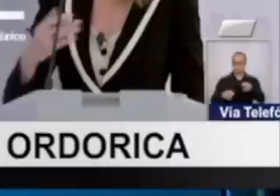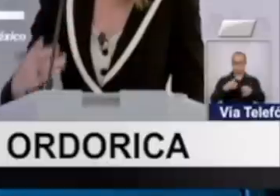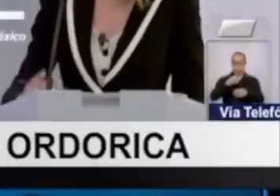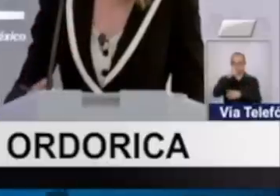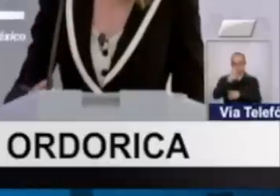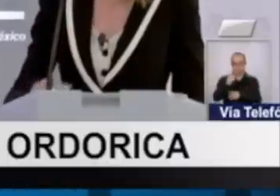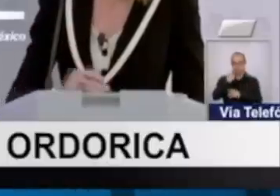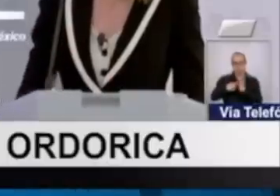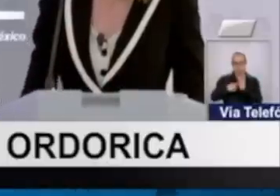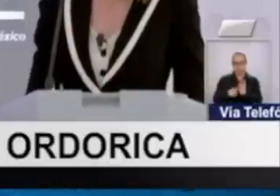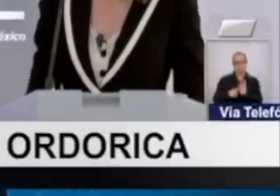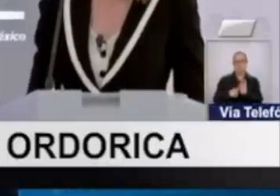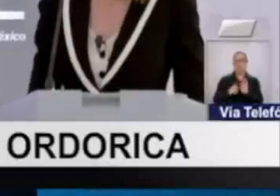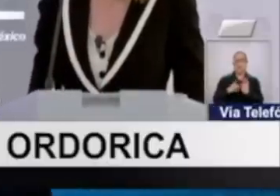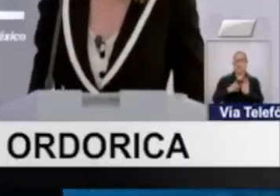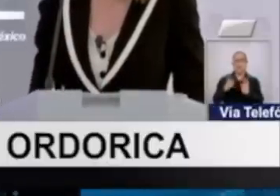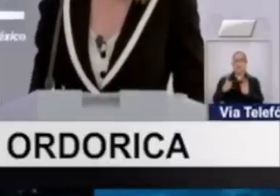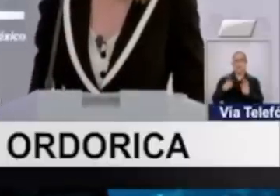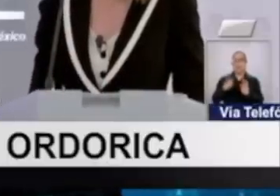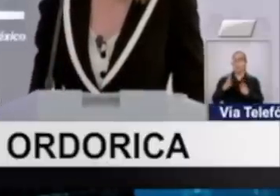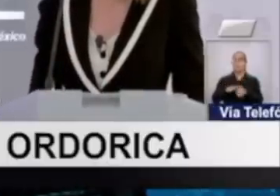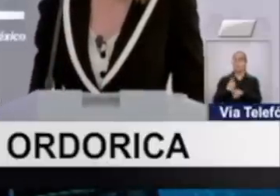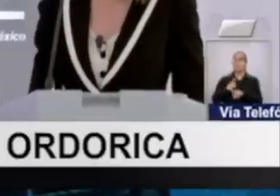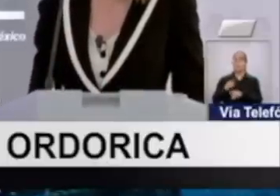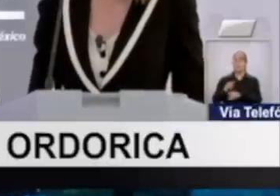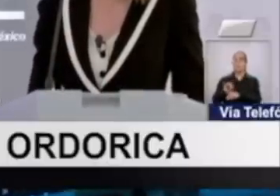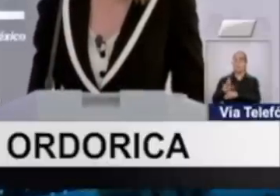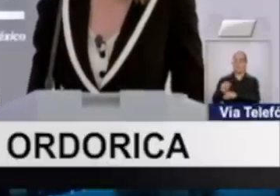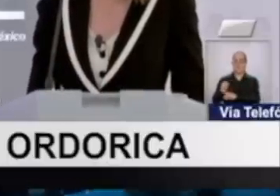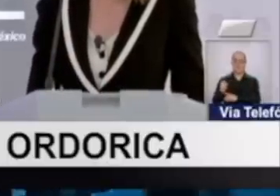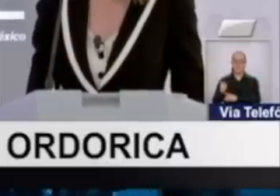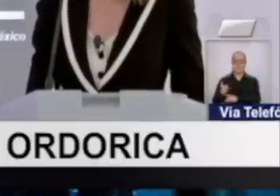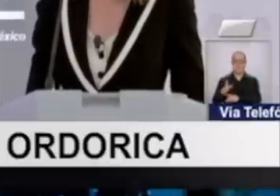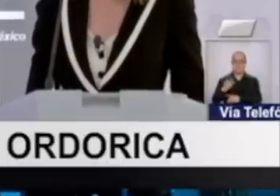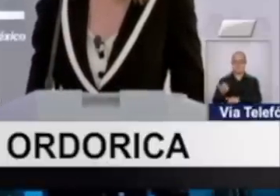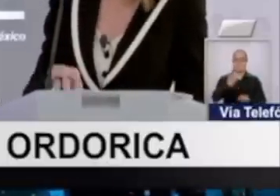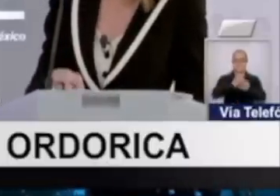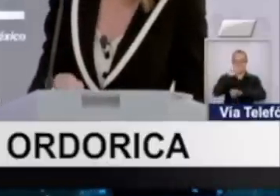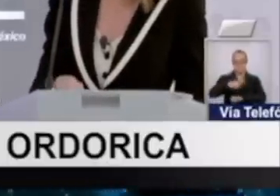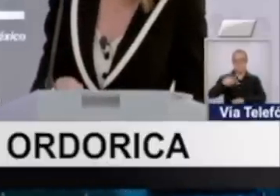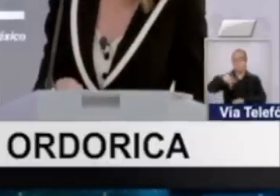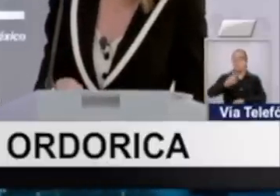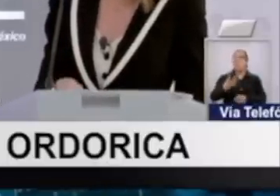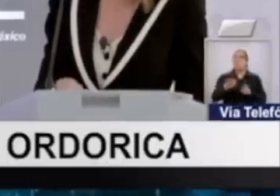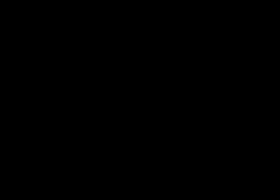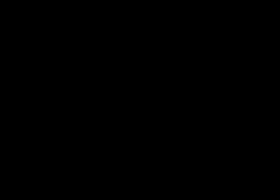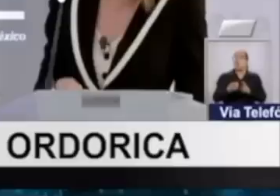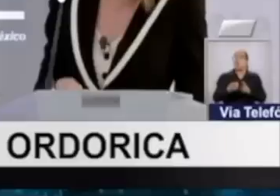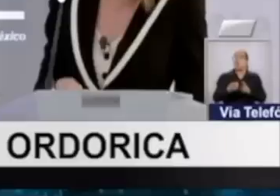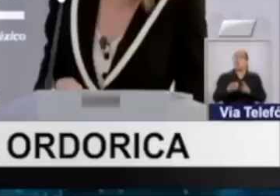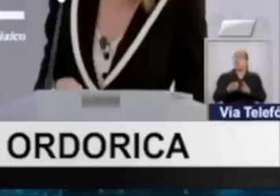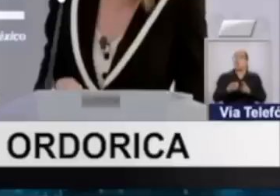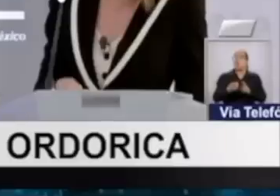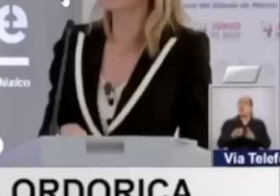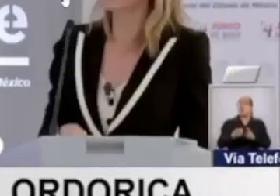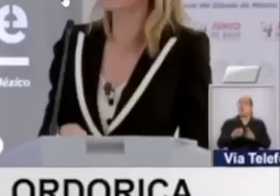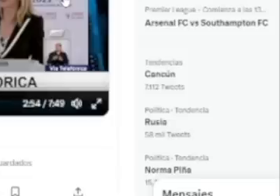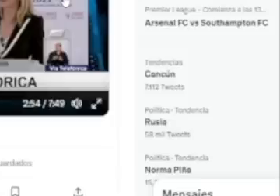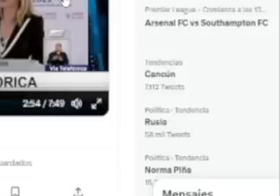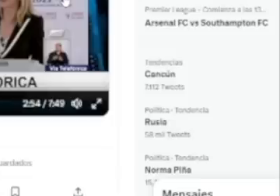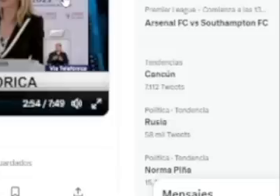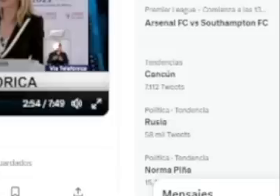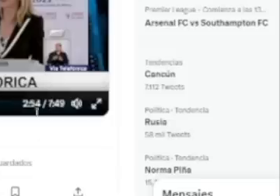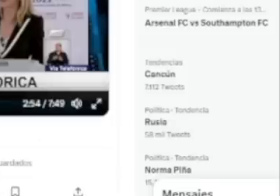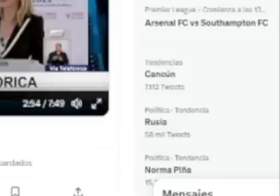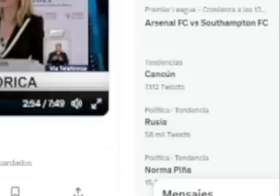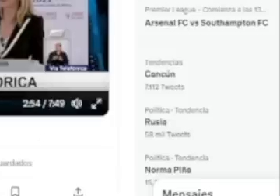le había faltado hacer más propuestas en su campaña en el tema cuarto, que era cultura y... Pues ahí está, familia, ya